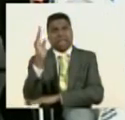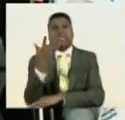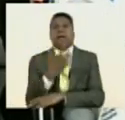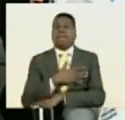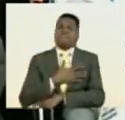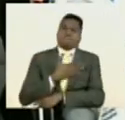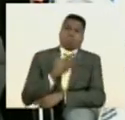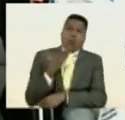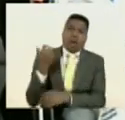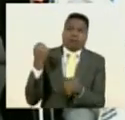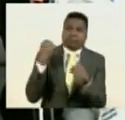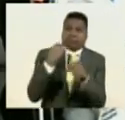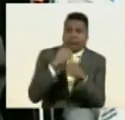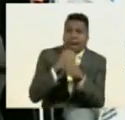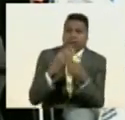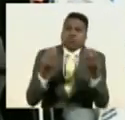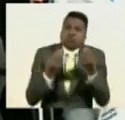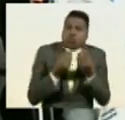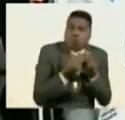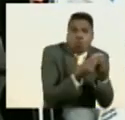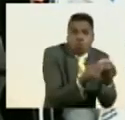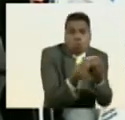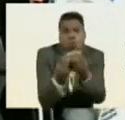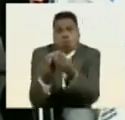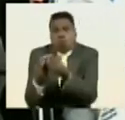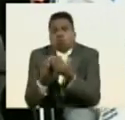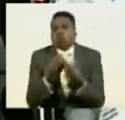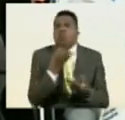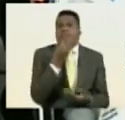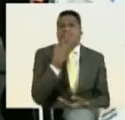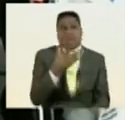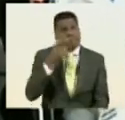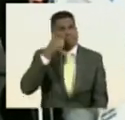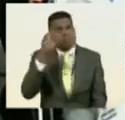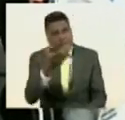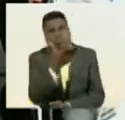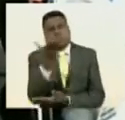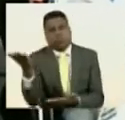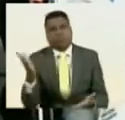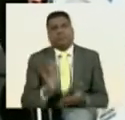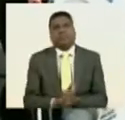pudieran trabajar de conjunto en beneficio de nuestro pueblo. Muchas gracias.